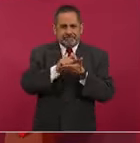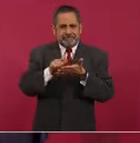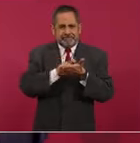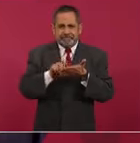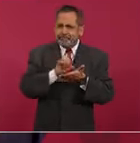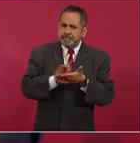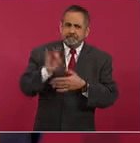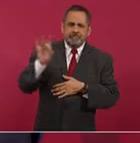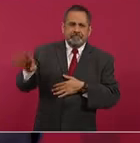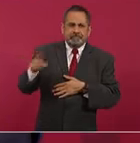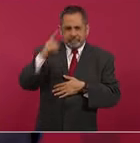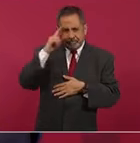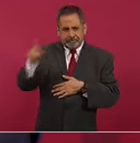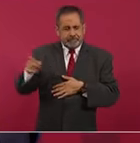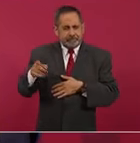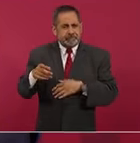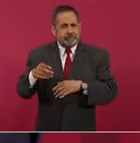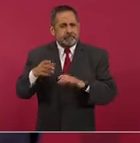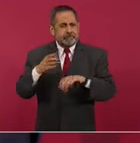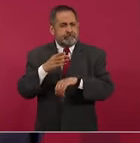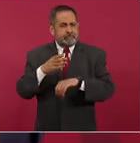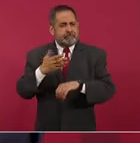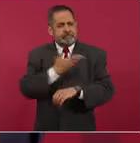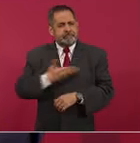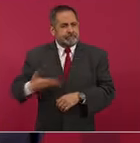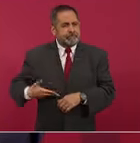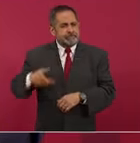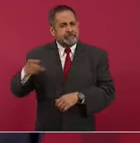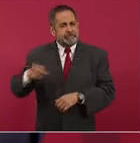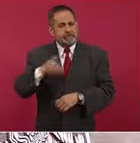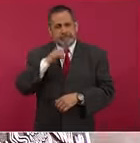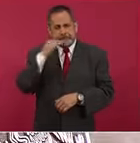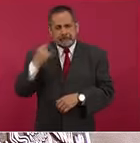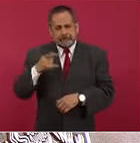el presidente Boric de Chile,